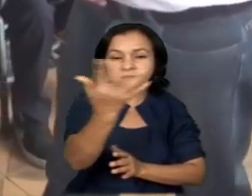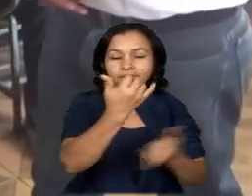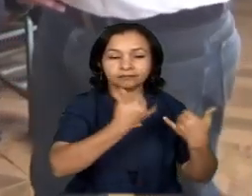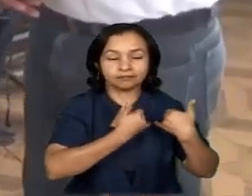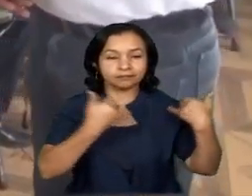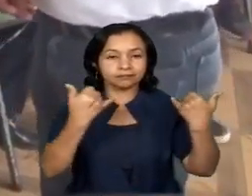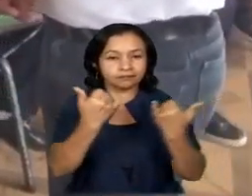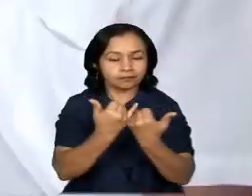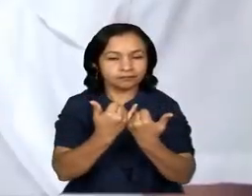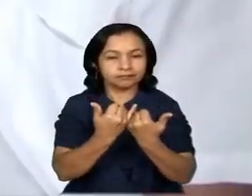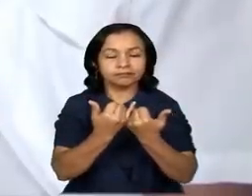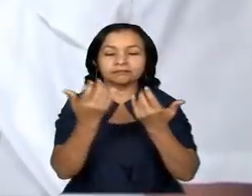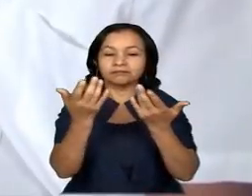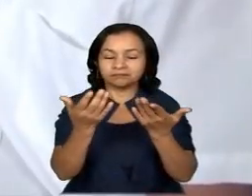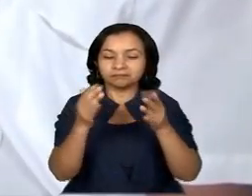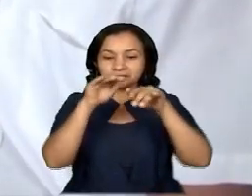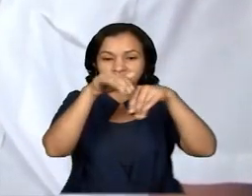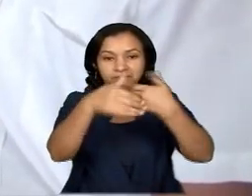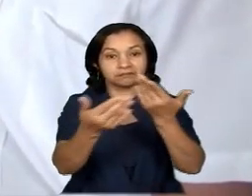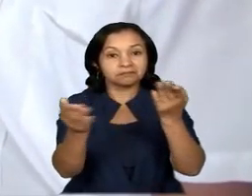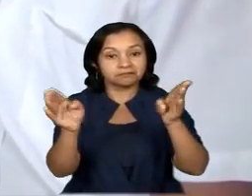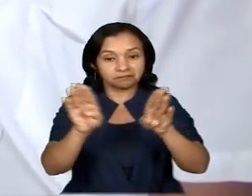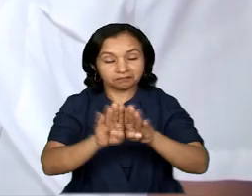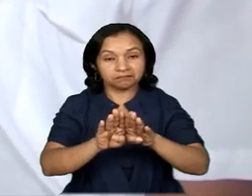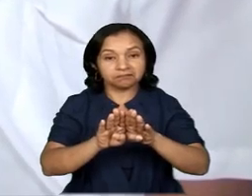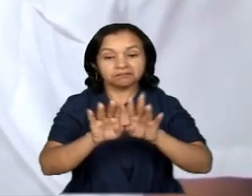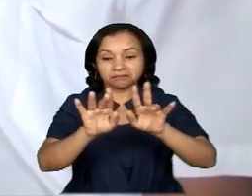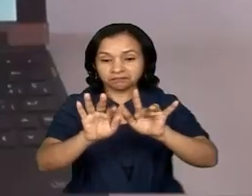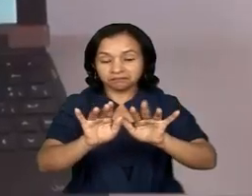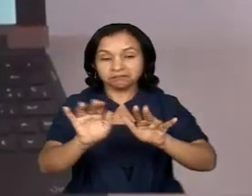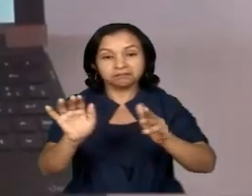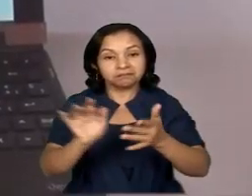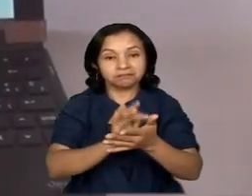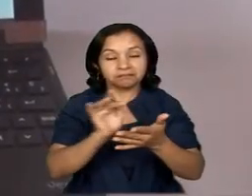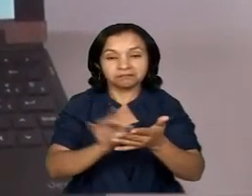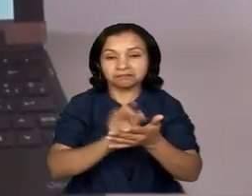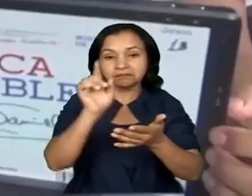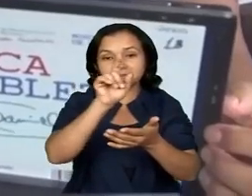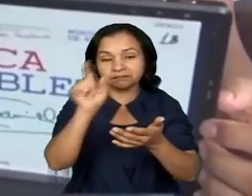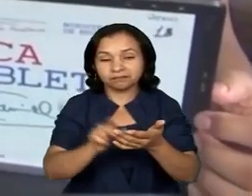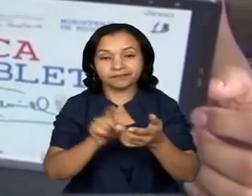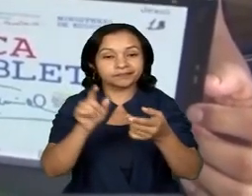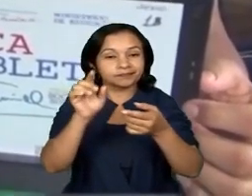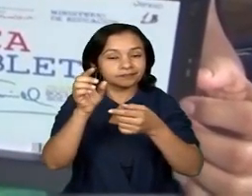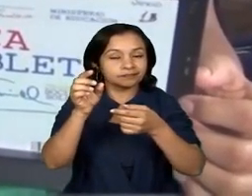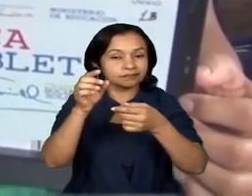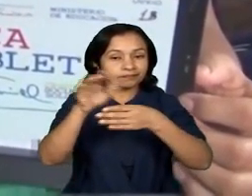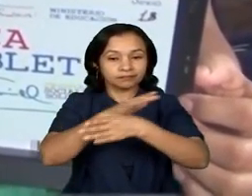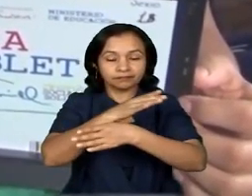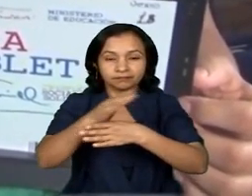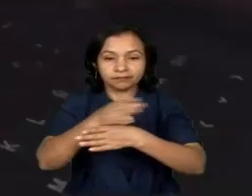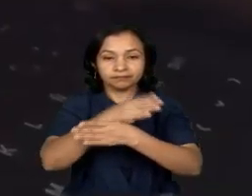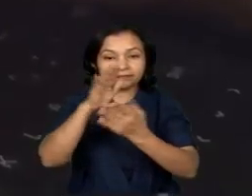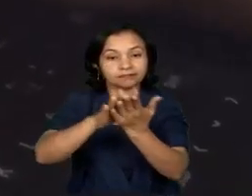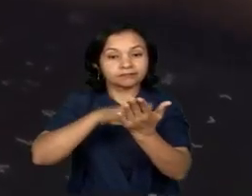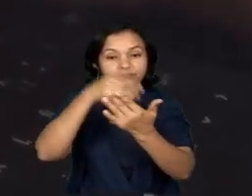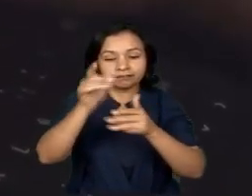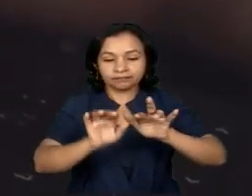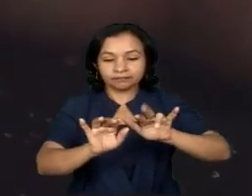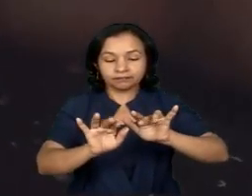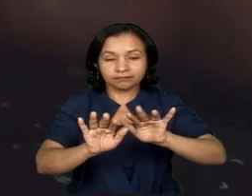secundaria público con tecnología. Con tecnología, aulas digitales móviles, wifi, software, y en la